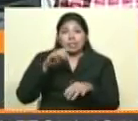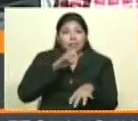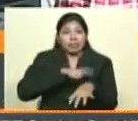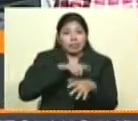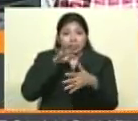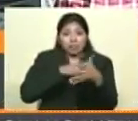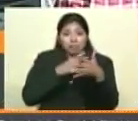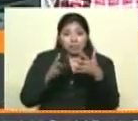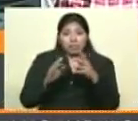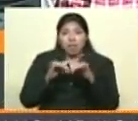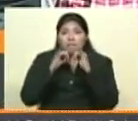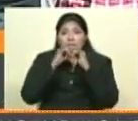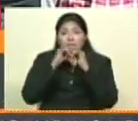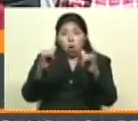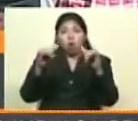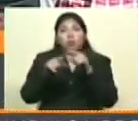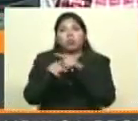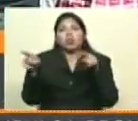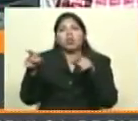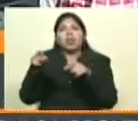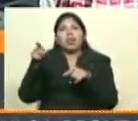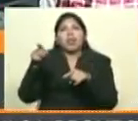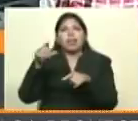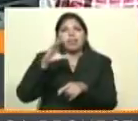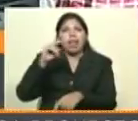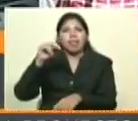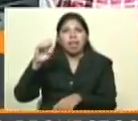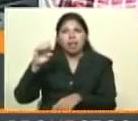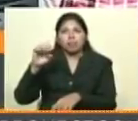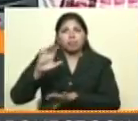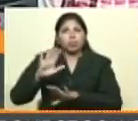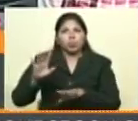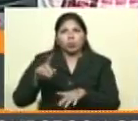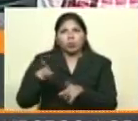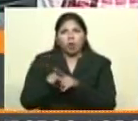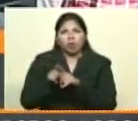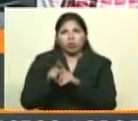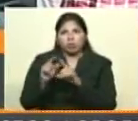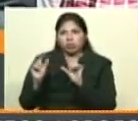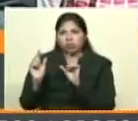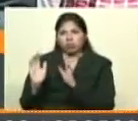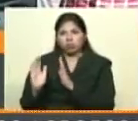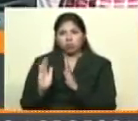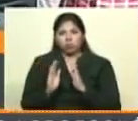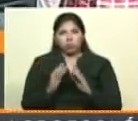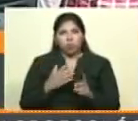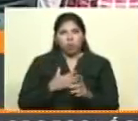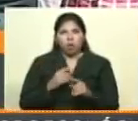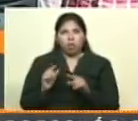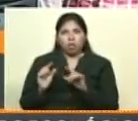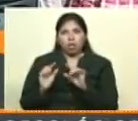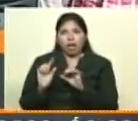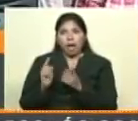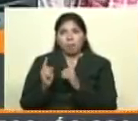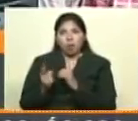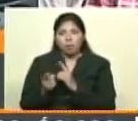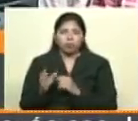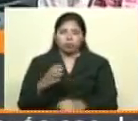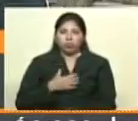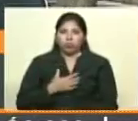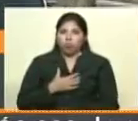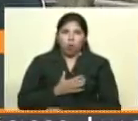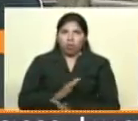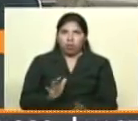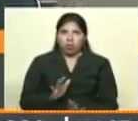electoral estricto para estos días y dentro de unos 3 días vamos a tener que inscribir nuestros candidatos a los consejos